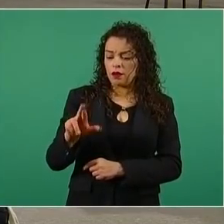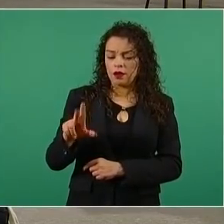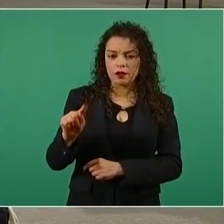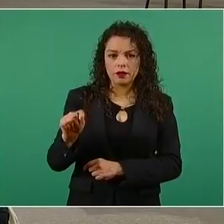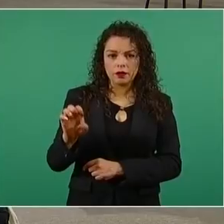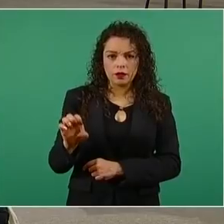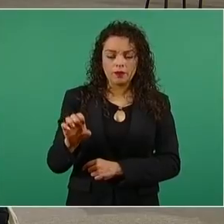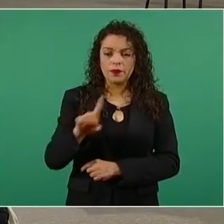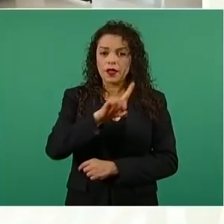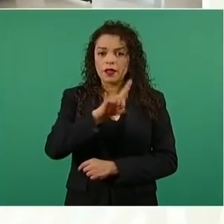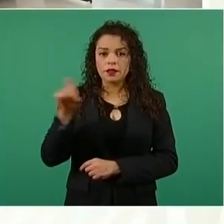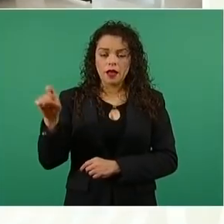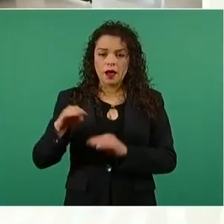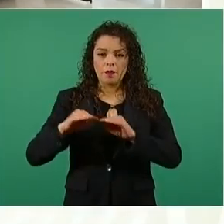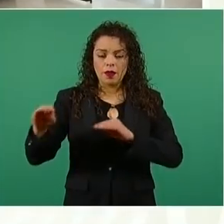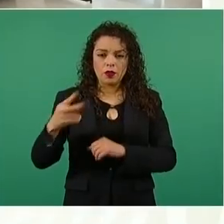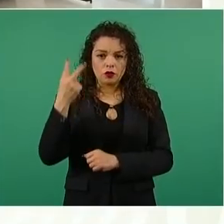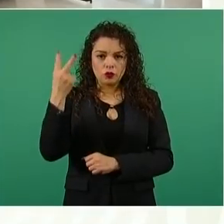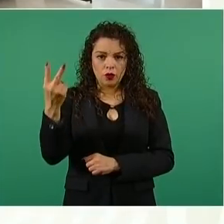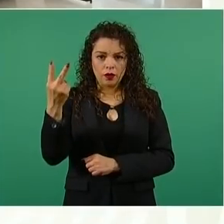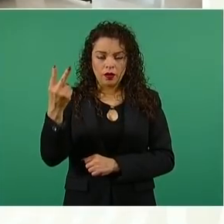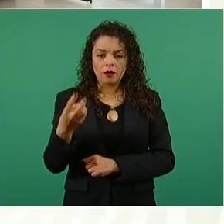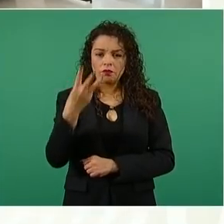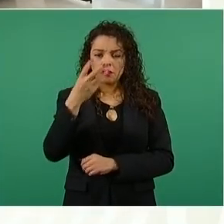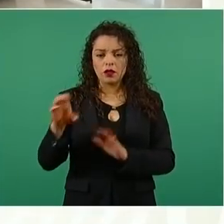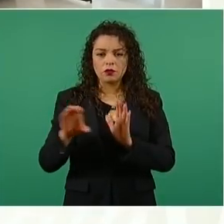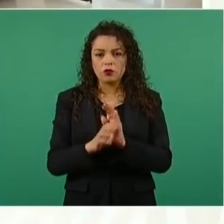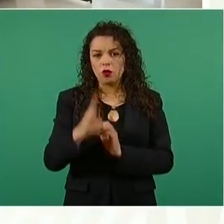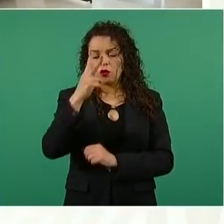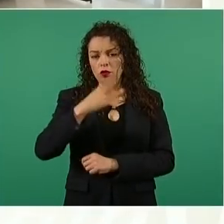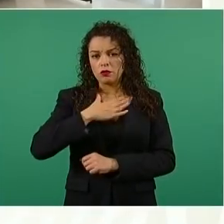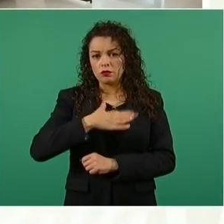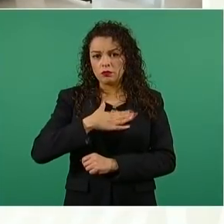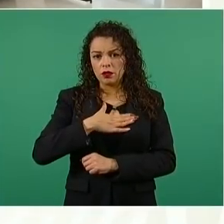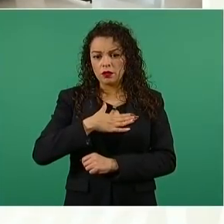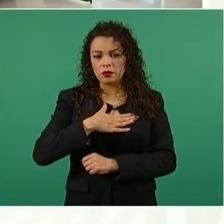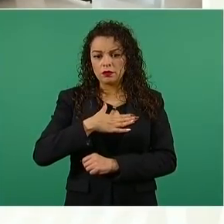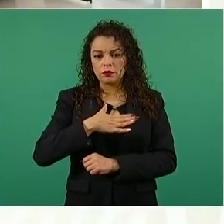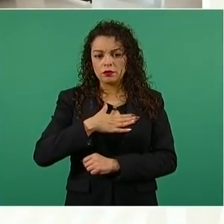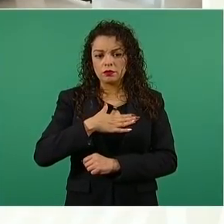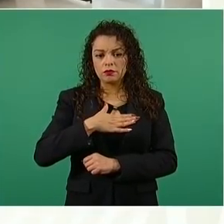igual de 100 metros cuadrados, tres habitaciones, dos baños, etcétera,